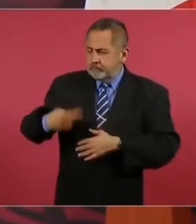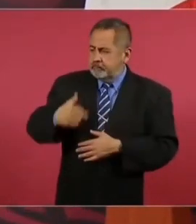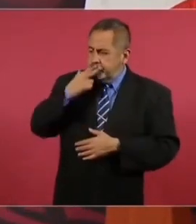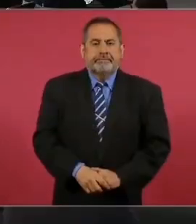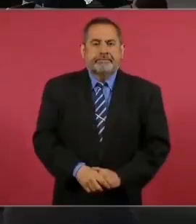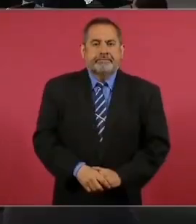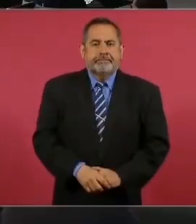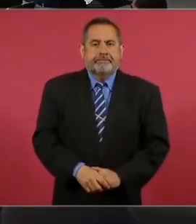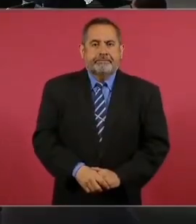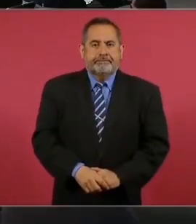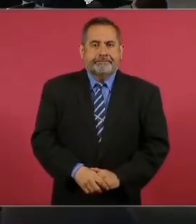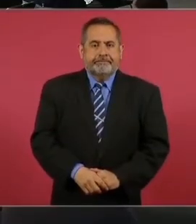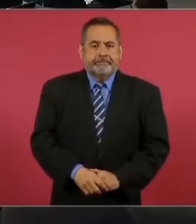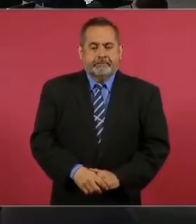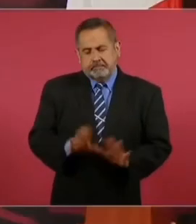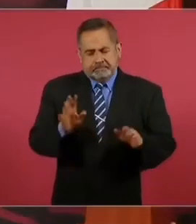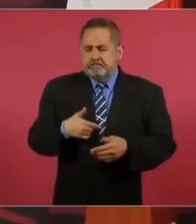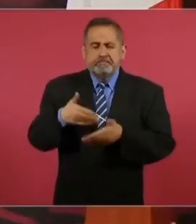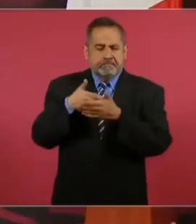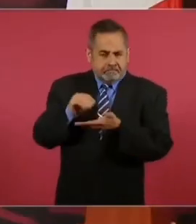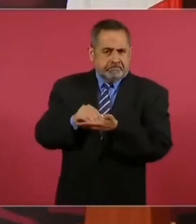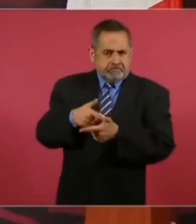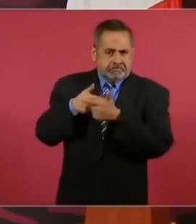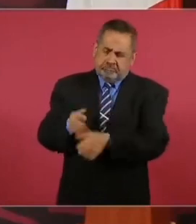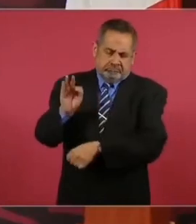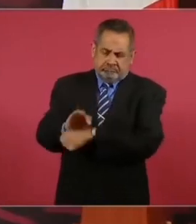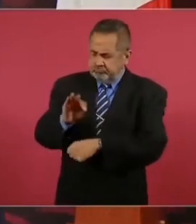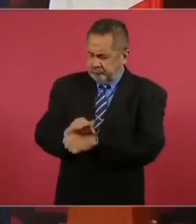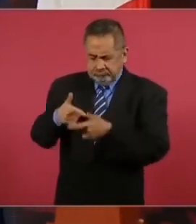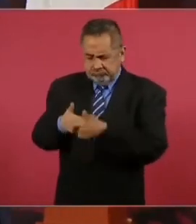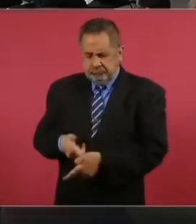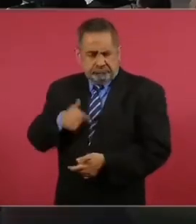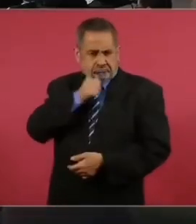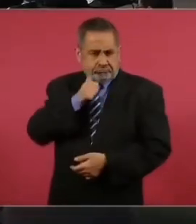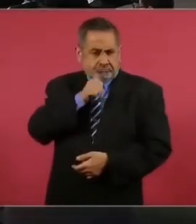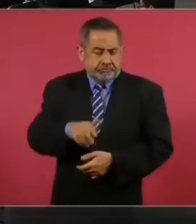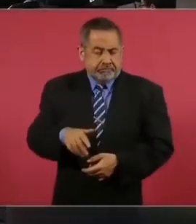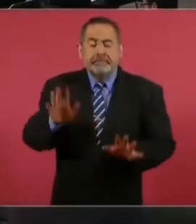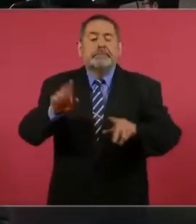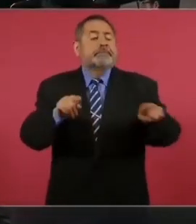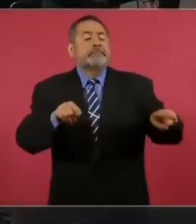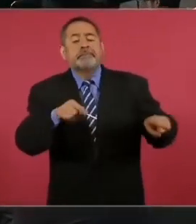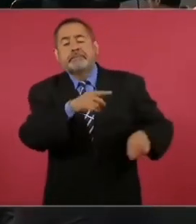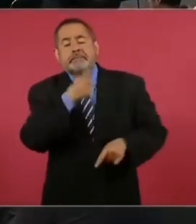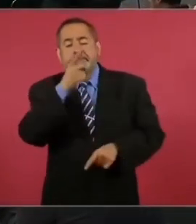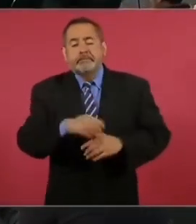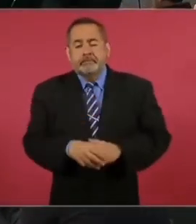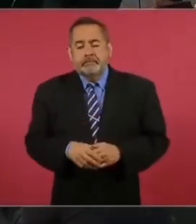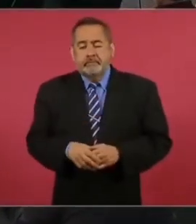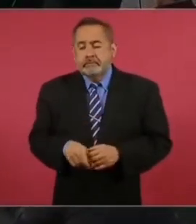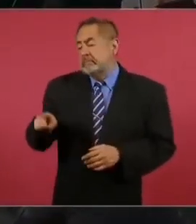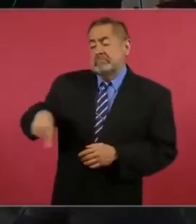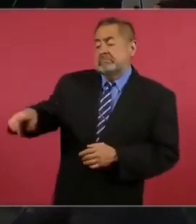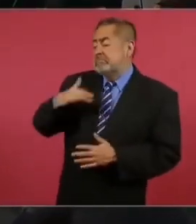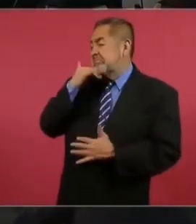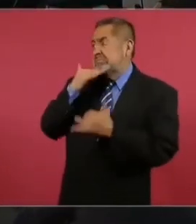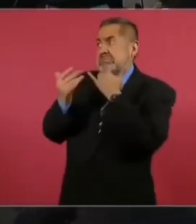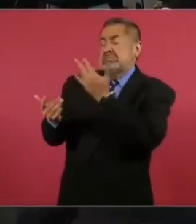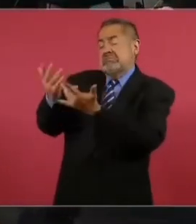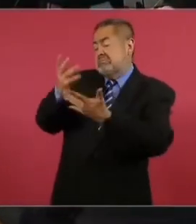nacionalista pero vamos nosotros a defender el punto siempre Ah dicen primero lo de que contamina